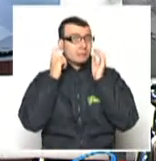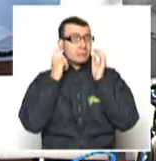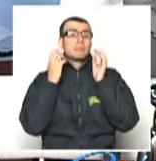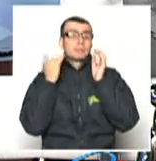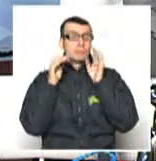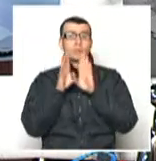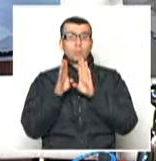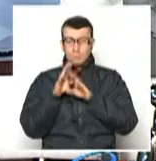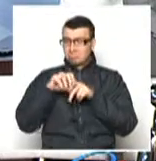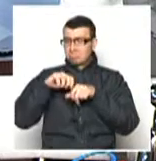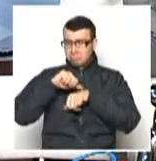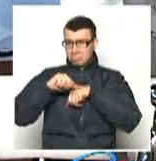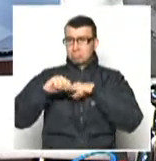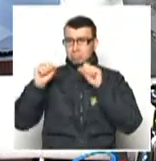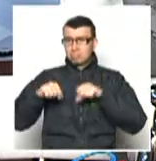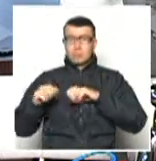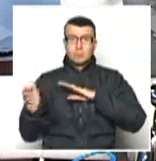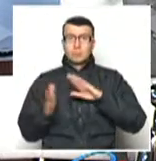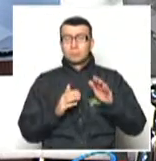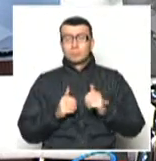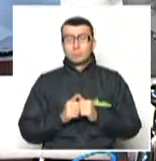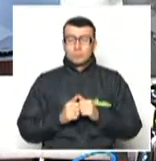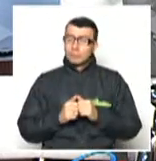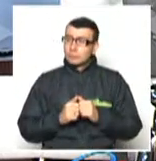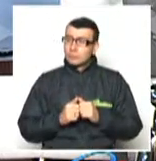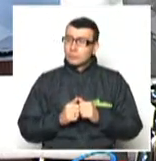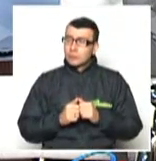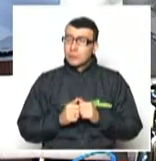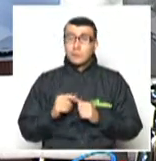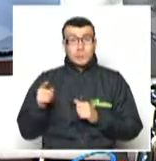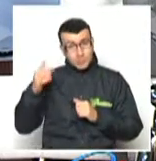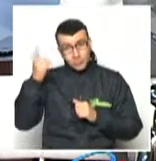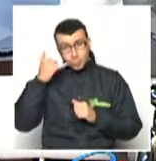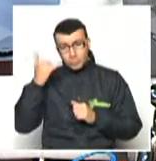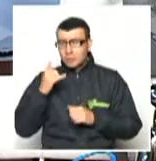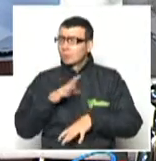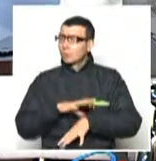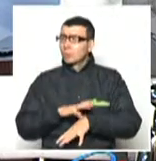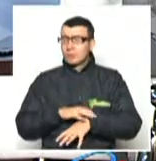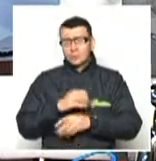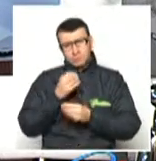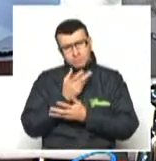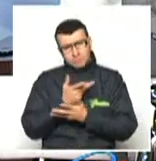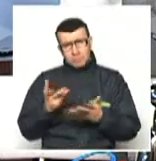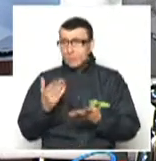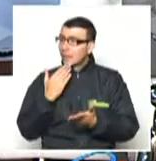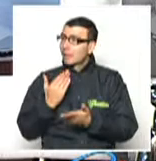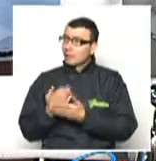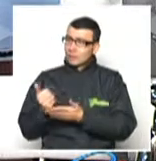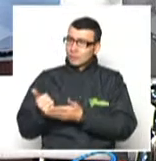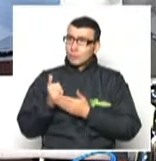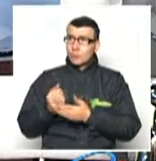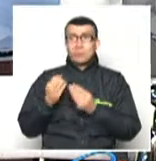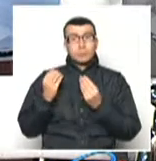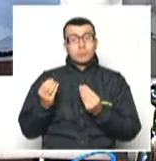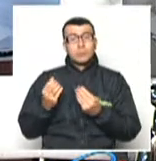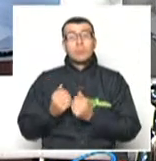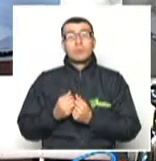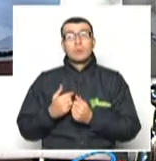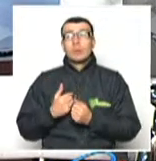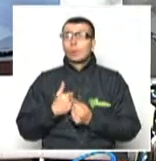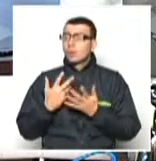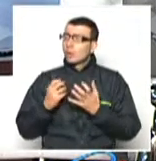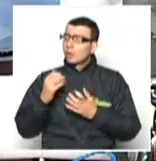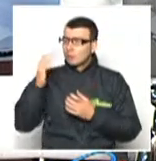pregunta. Doctor, es un placer oírlo. Que Dios lo bendiga por todo lo que hace por nosotros. Gracias. Doctor, yo quiero